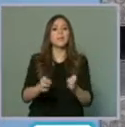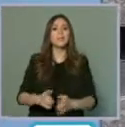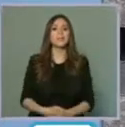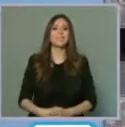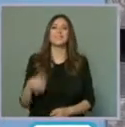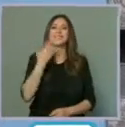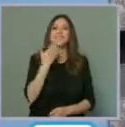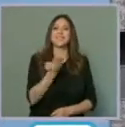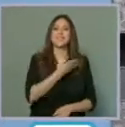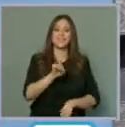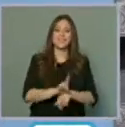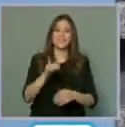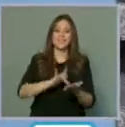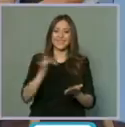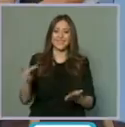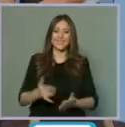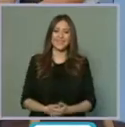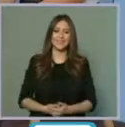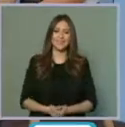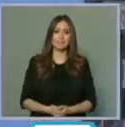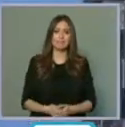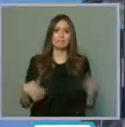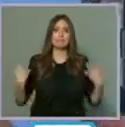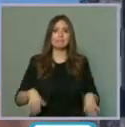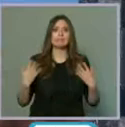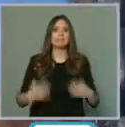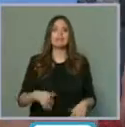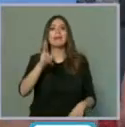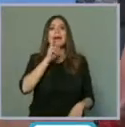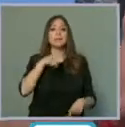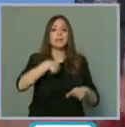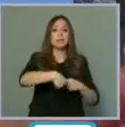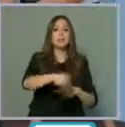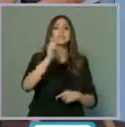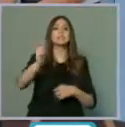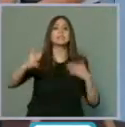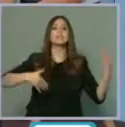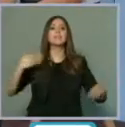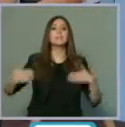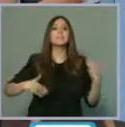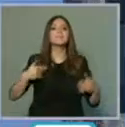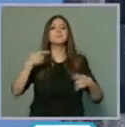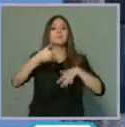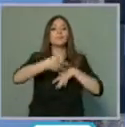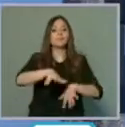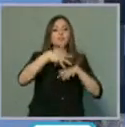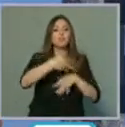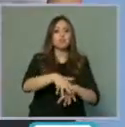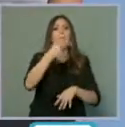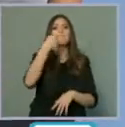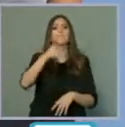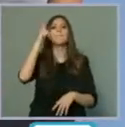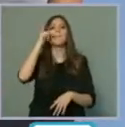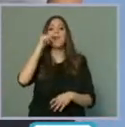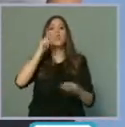¿cómo están? Muchas gracias. Dos fiestas alternas, llegamos a la celebración de la marcha. Se estarán llevando mañana